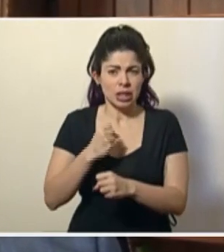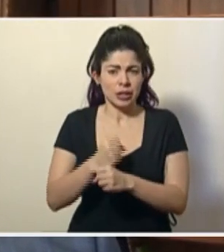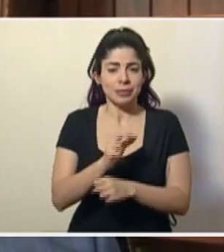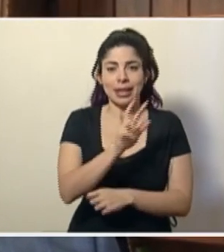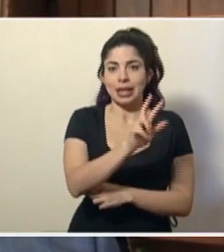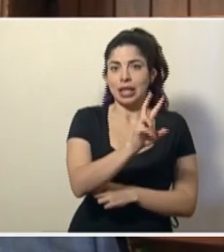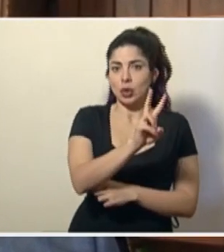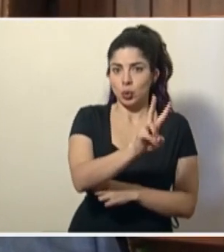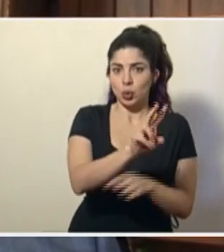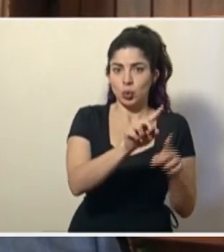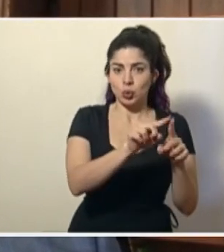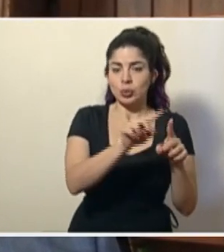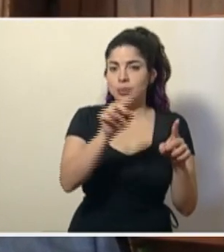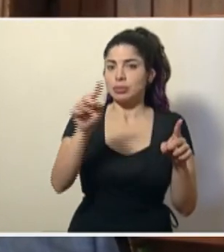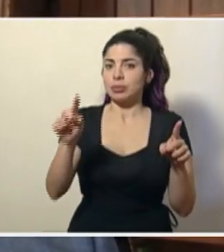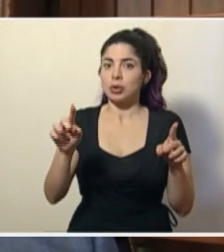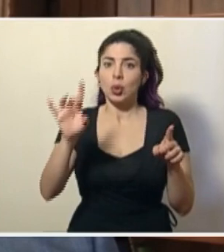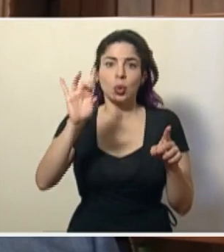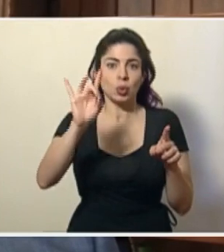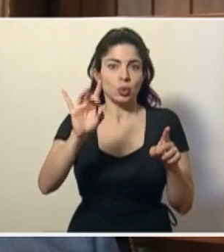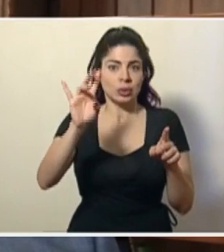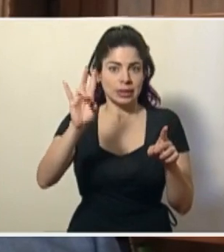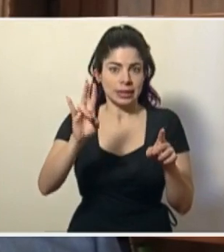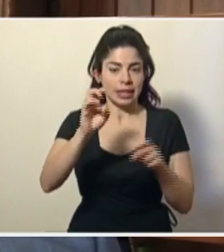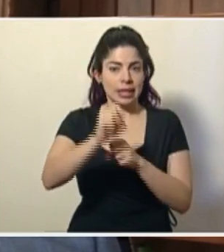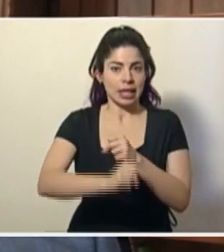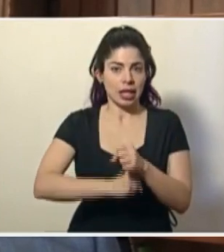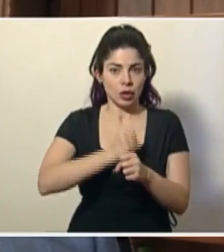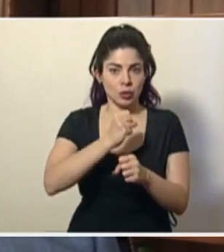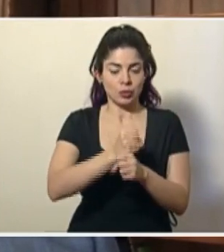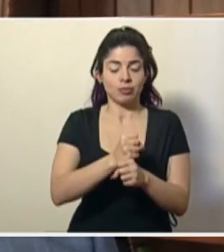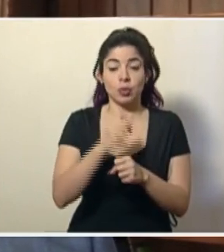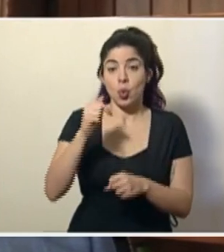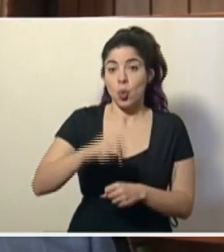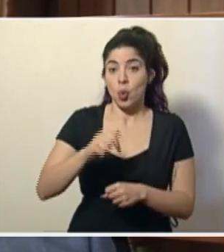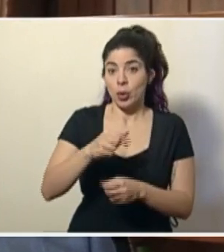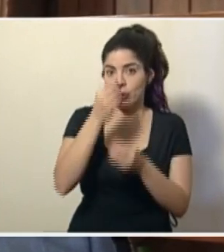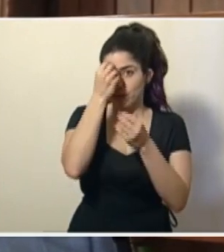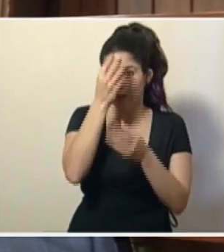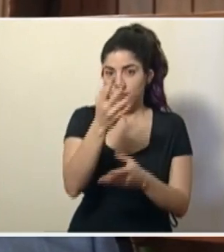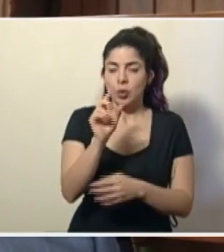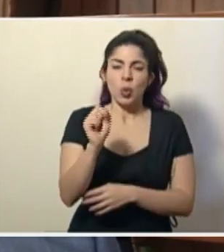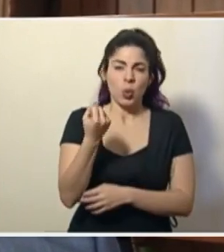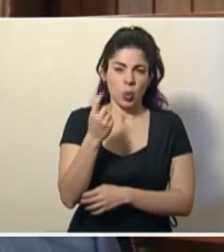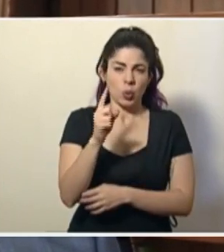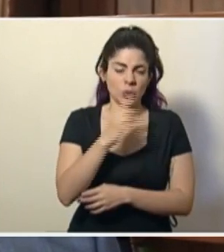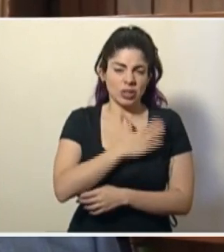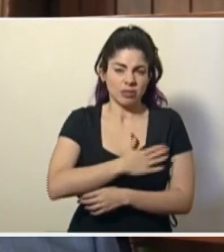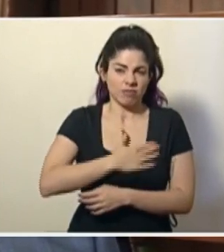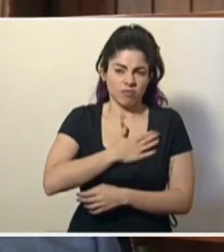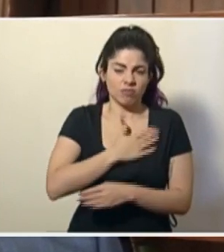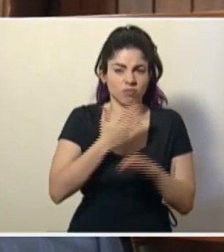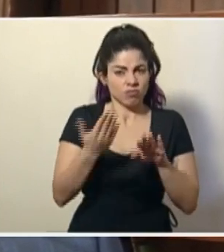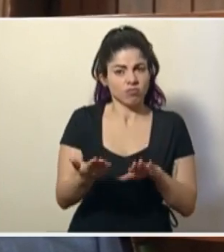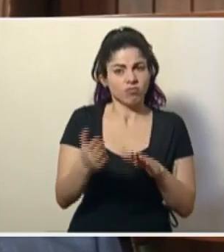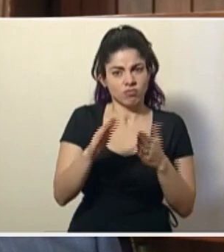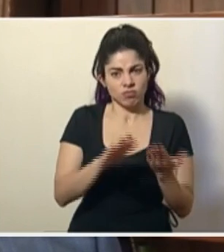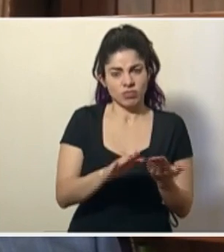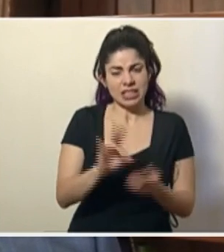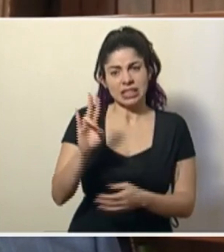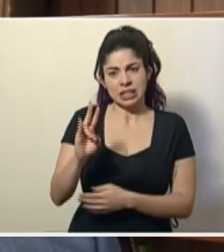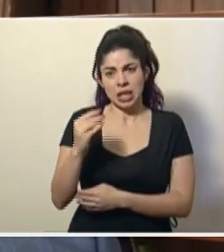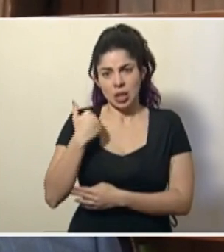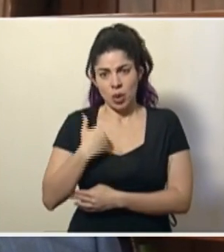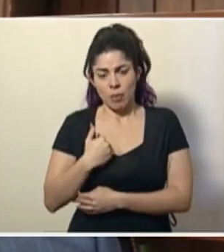los 32 años hasta los 87 años. Para hoy se reportan 11 lamentables fallecimientos,